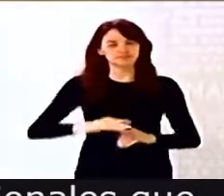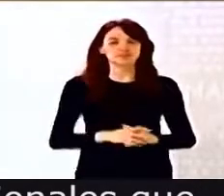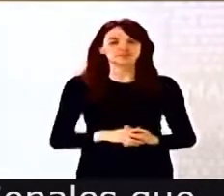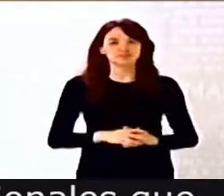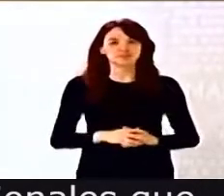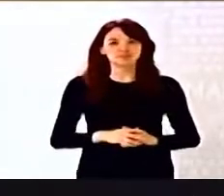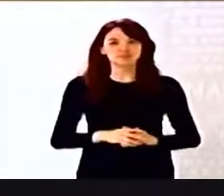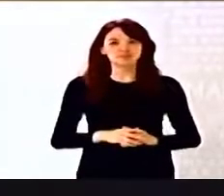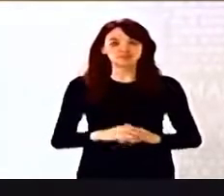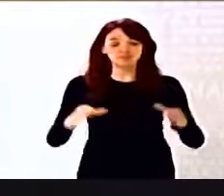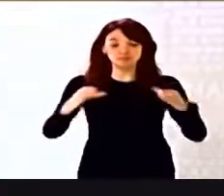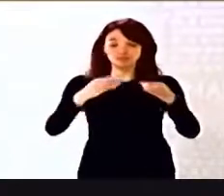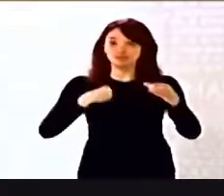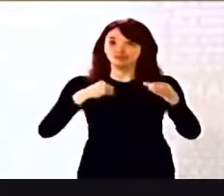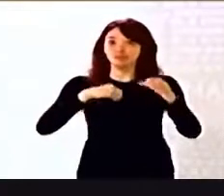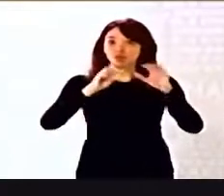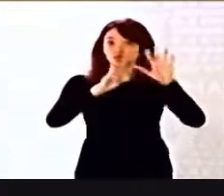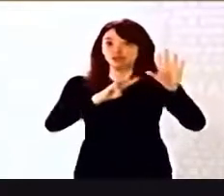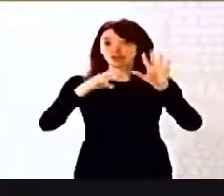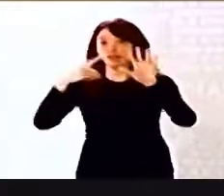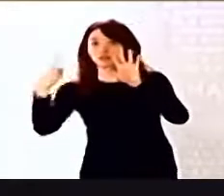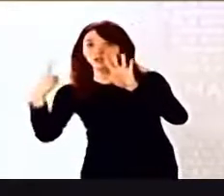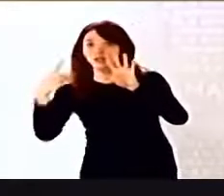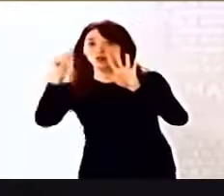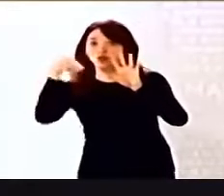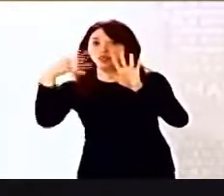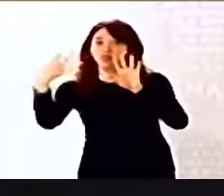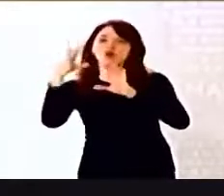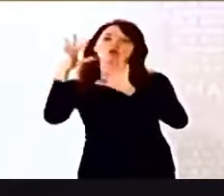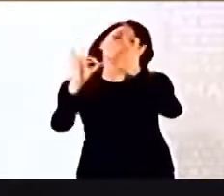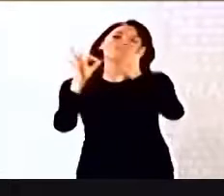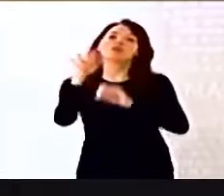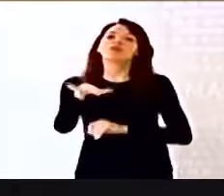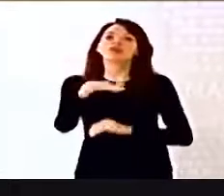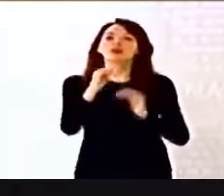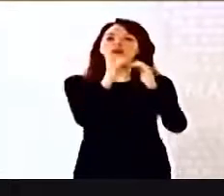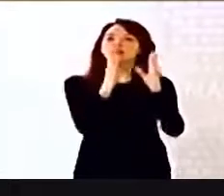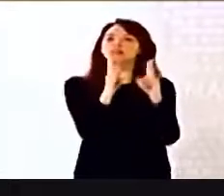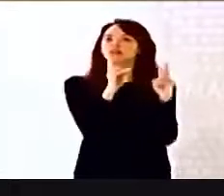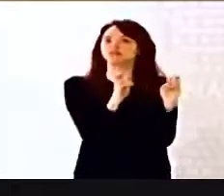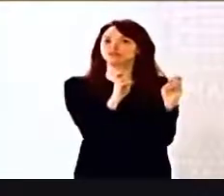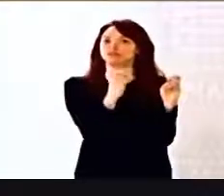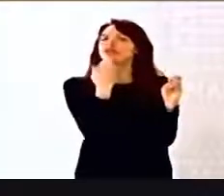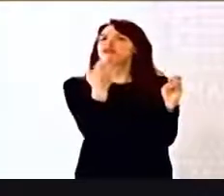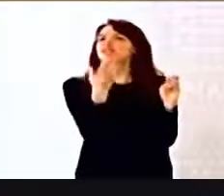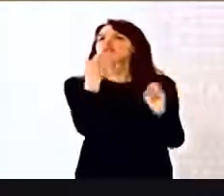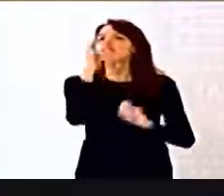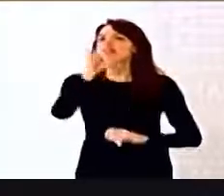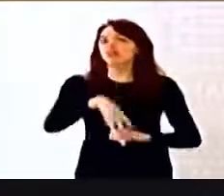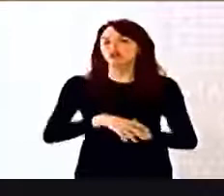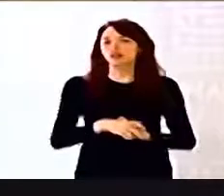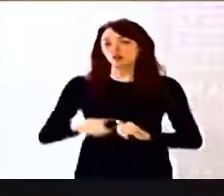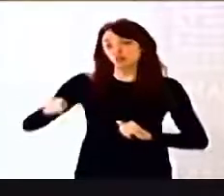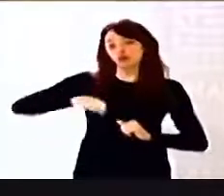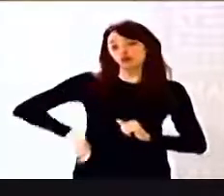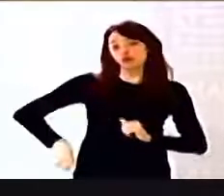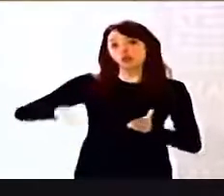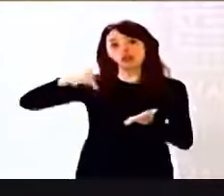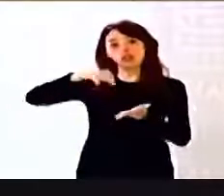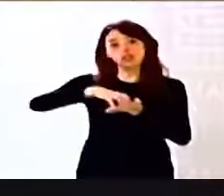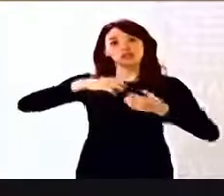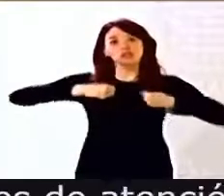El 86,5% están en el domicilio, gracias a todos los profesionales de atención primaria de